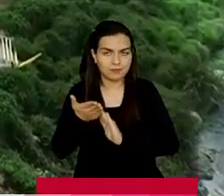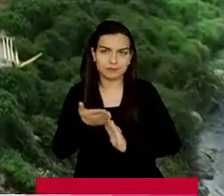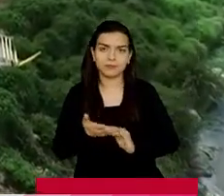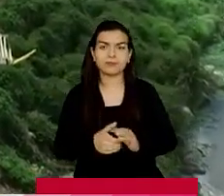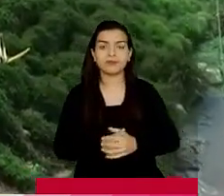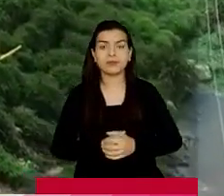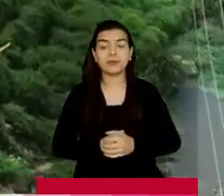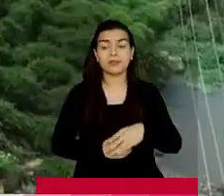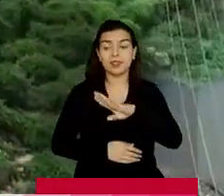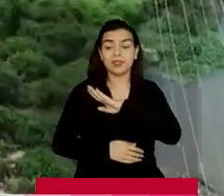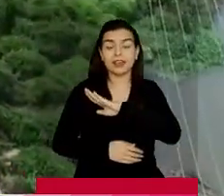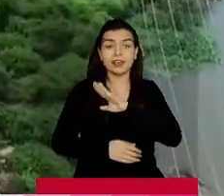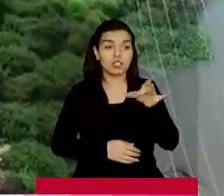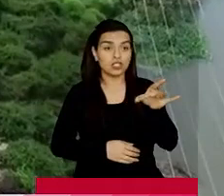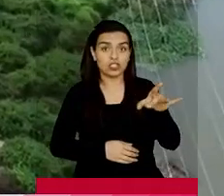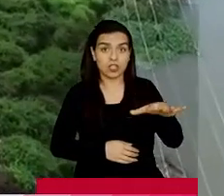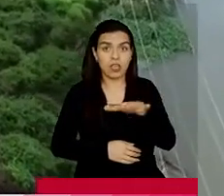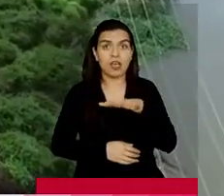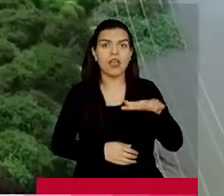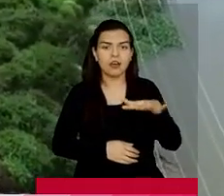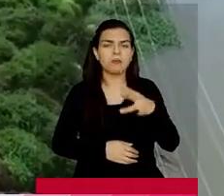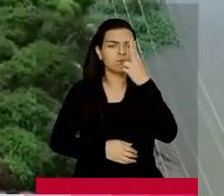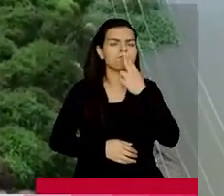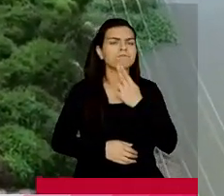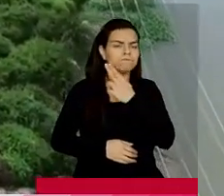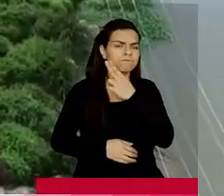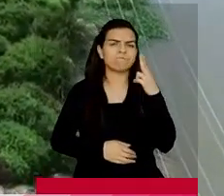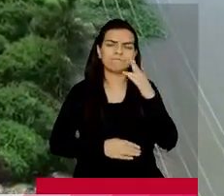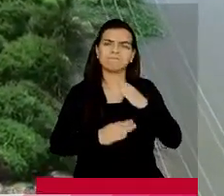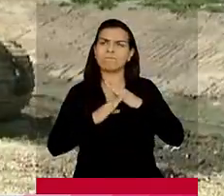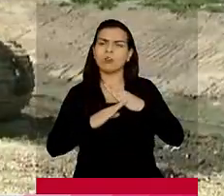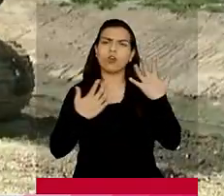se compromete con medidas de mitigación para el suministro del agua.